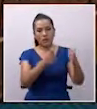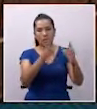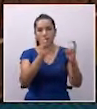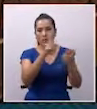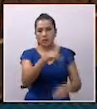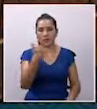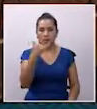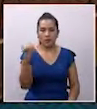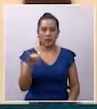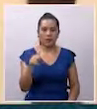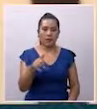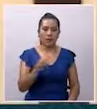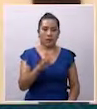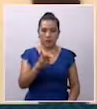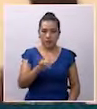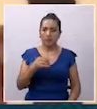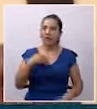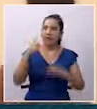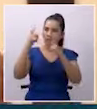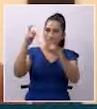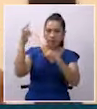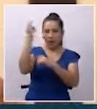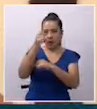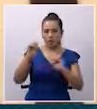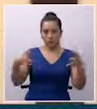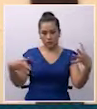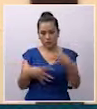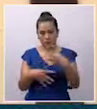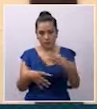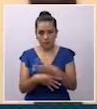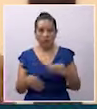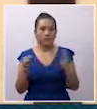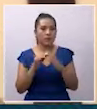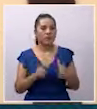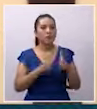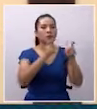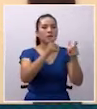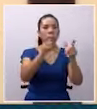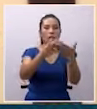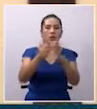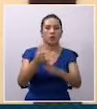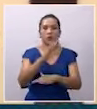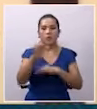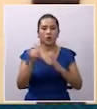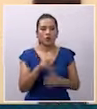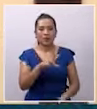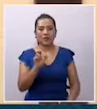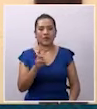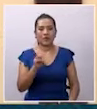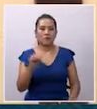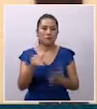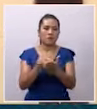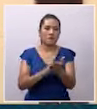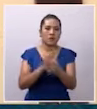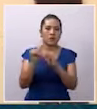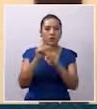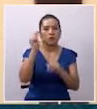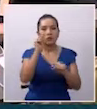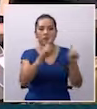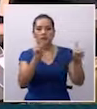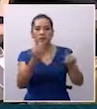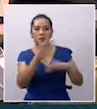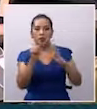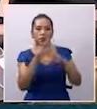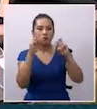Alto sus 8 carriles, de darle a nuestras comunidades esos 325 millones de dólares necesarios para